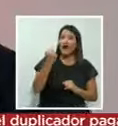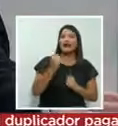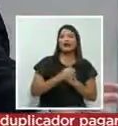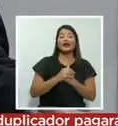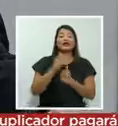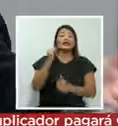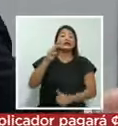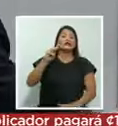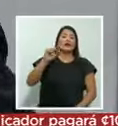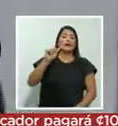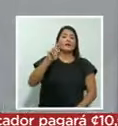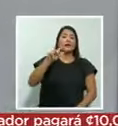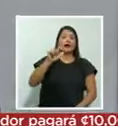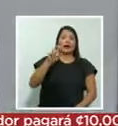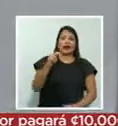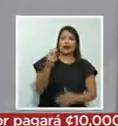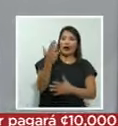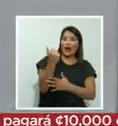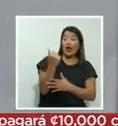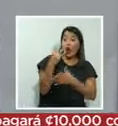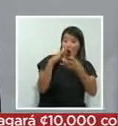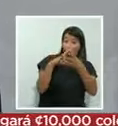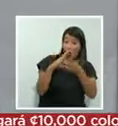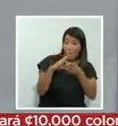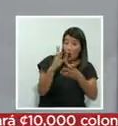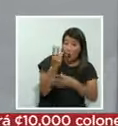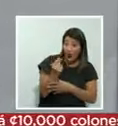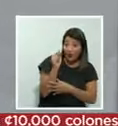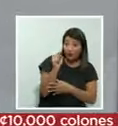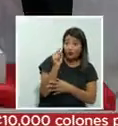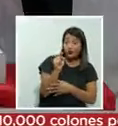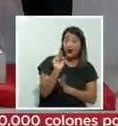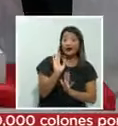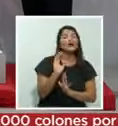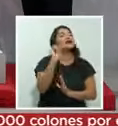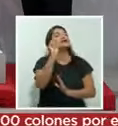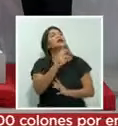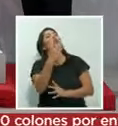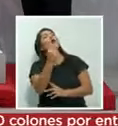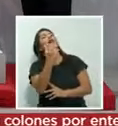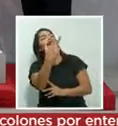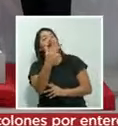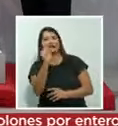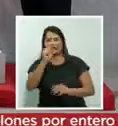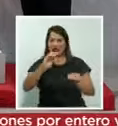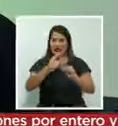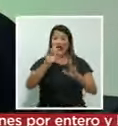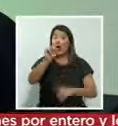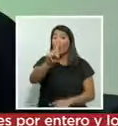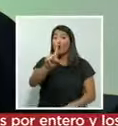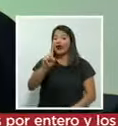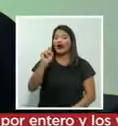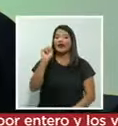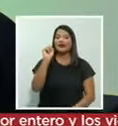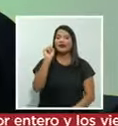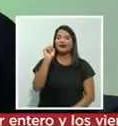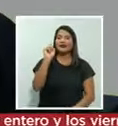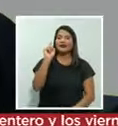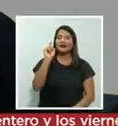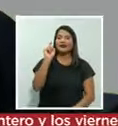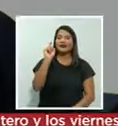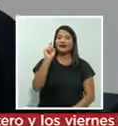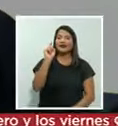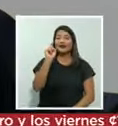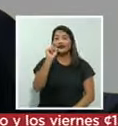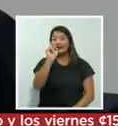Fuerte, bien fuerte. Sí, doña Marlene quiere que nos cuente ella también. Me parece bien, nos cuenta usted, doña Marlene. Cuente a tres, doña Marlene. Claro, a la una.